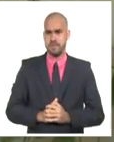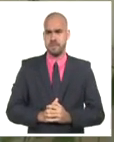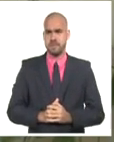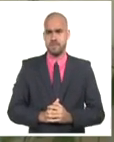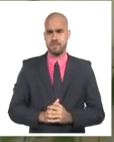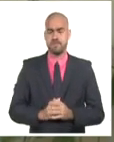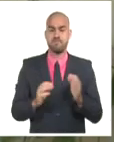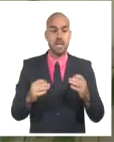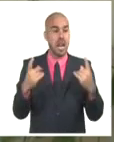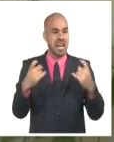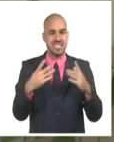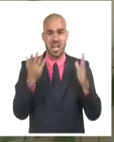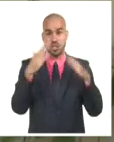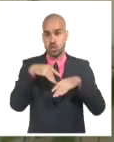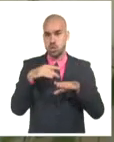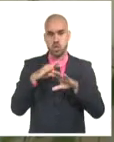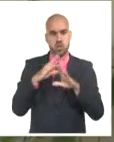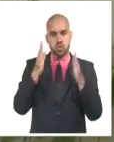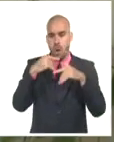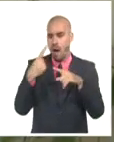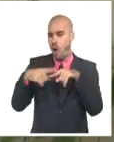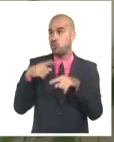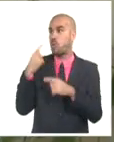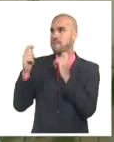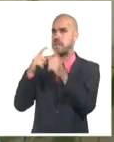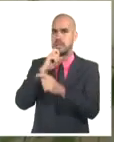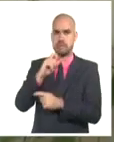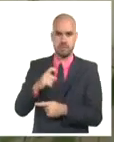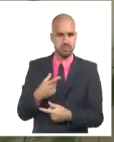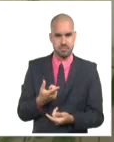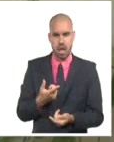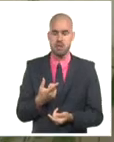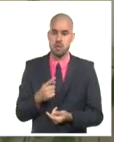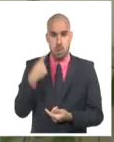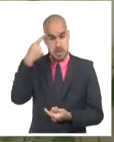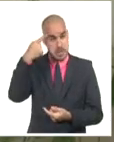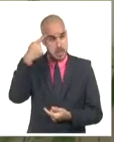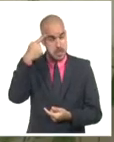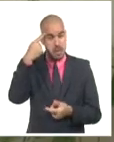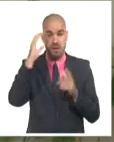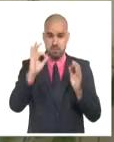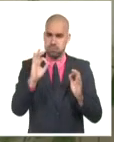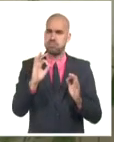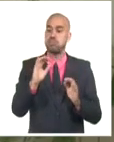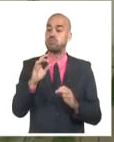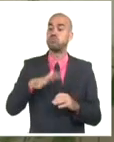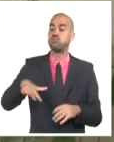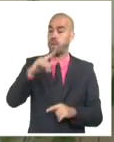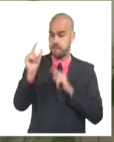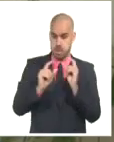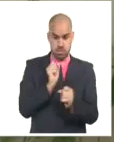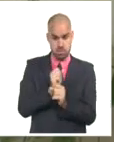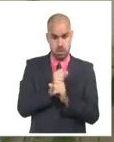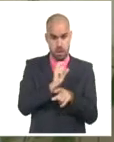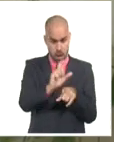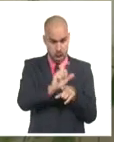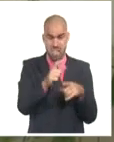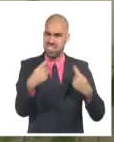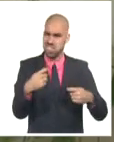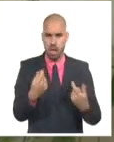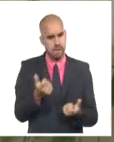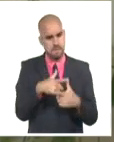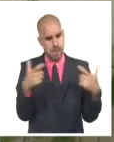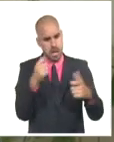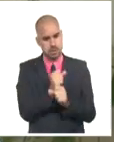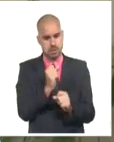de los insumos que es tan importante para la producción agrícola, pero eso estamos tratando y es el llamado que tenemos los cooperativistas. Además, es el